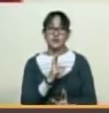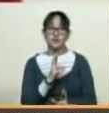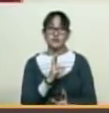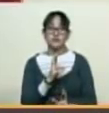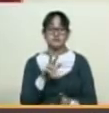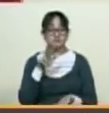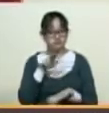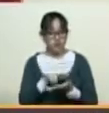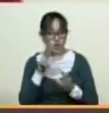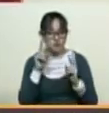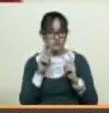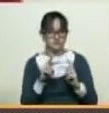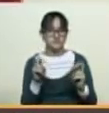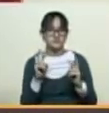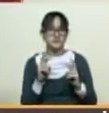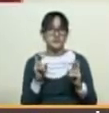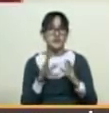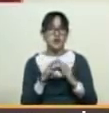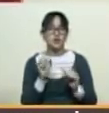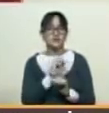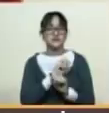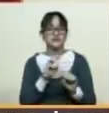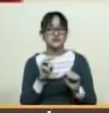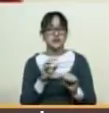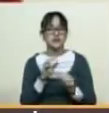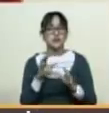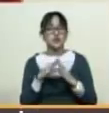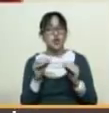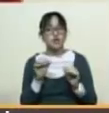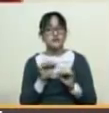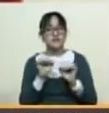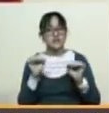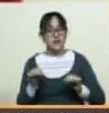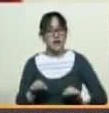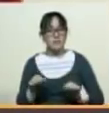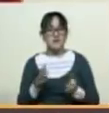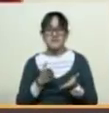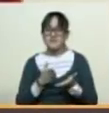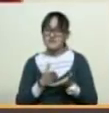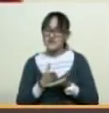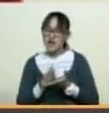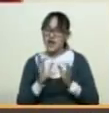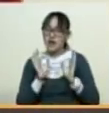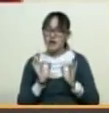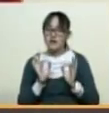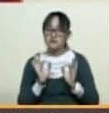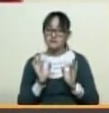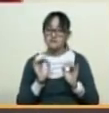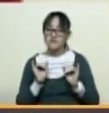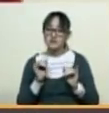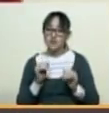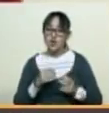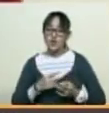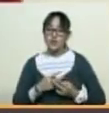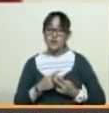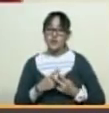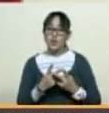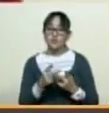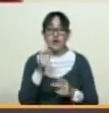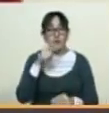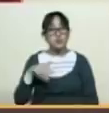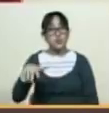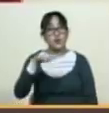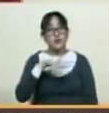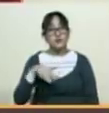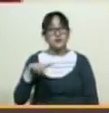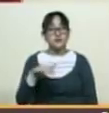probados, auditados, todo nuestro sistema, los resultados electorales son fiel reflejo de la voluntad soberana de las electoras y